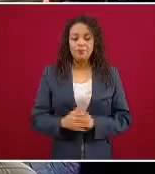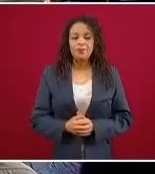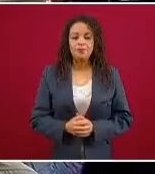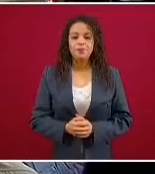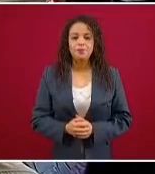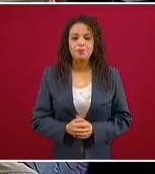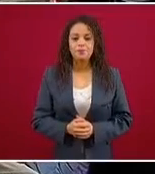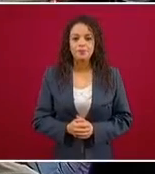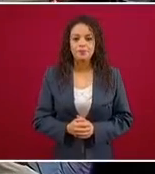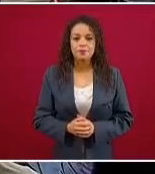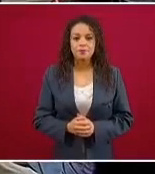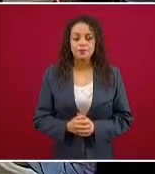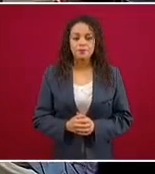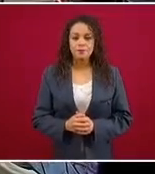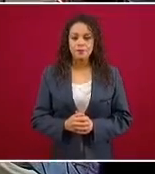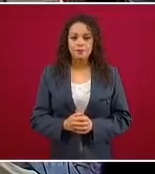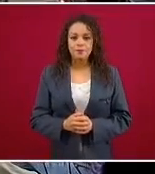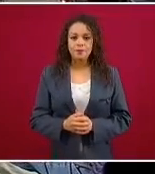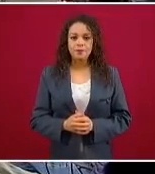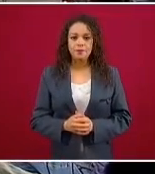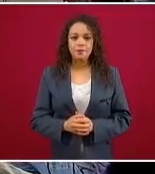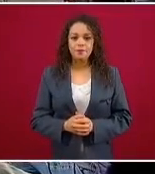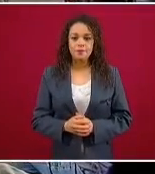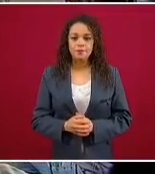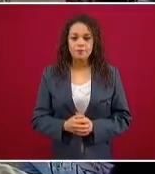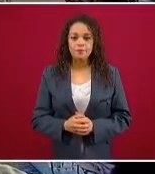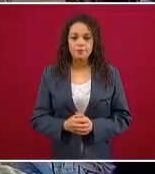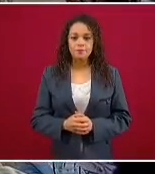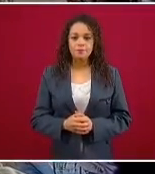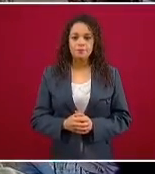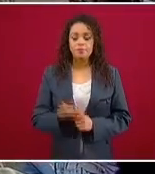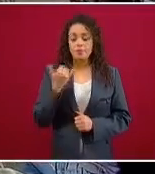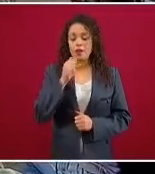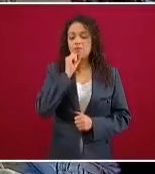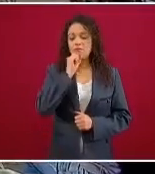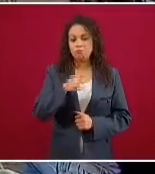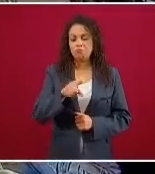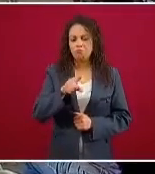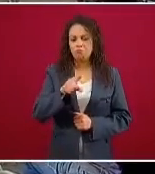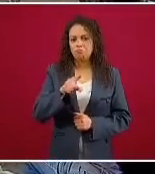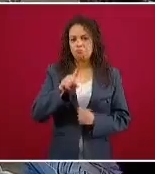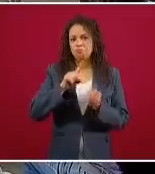y considero que para el mundo,